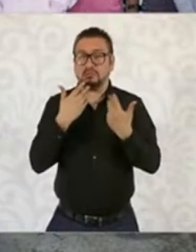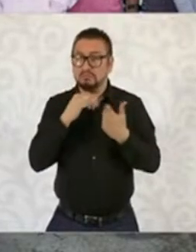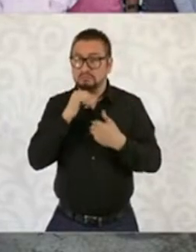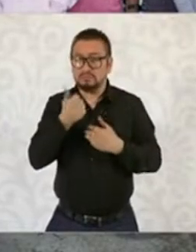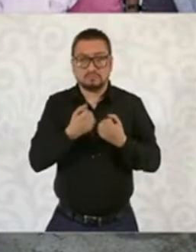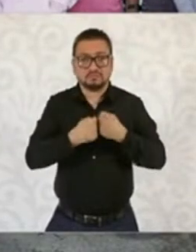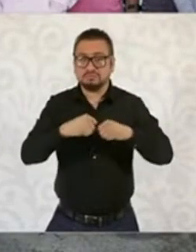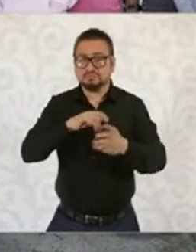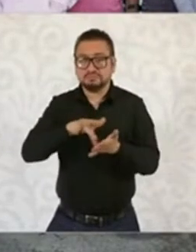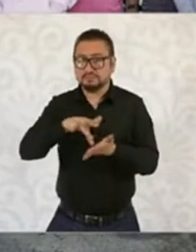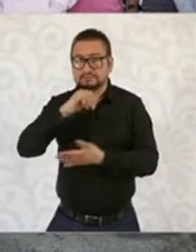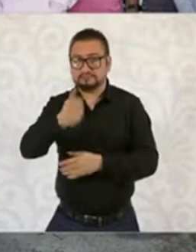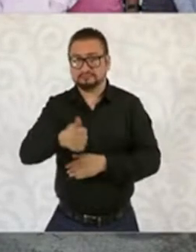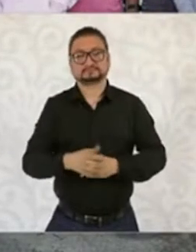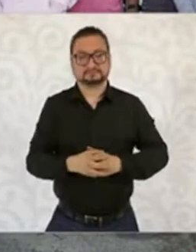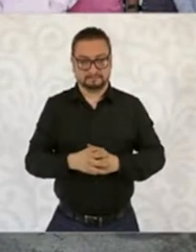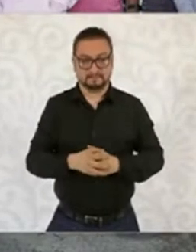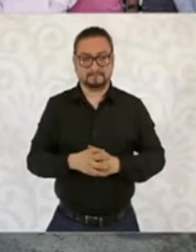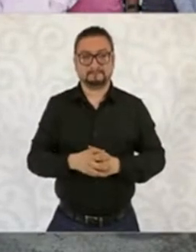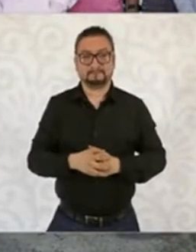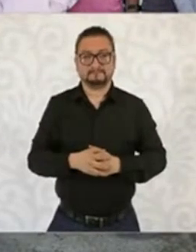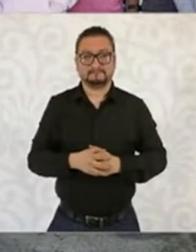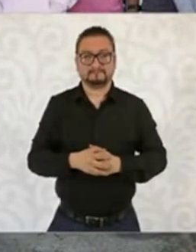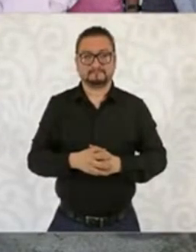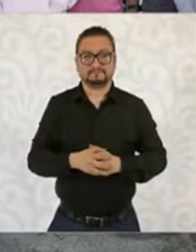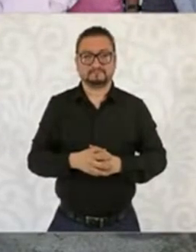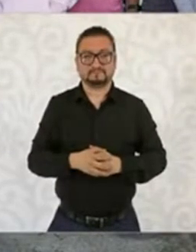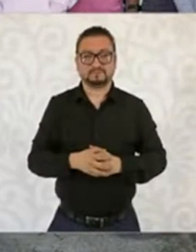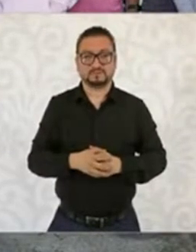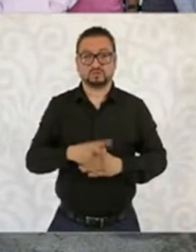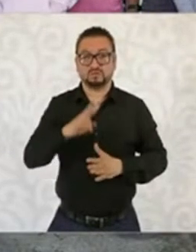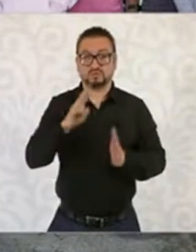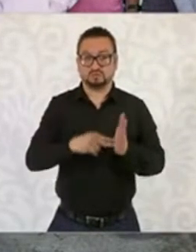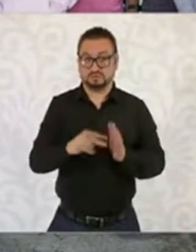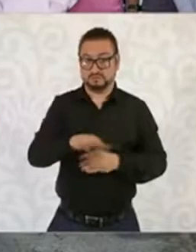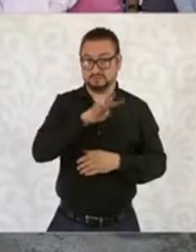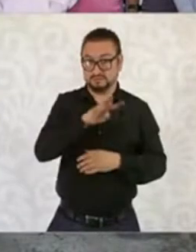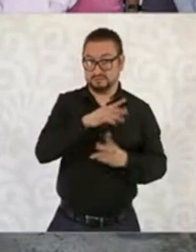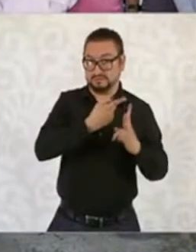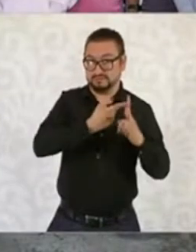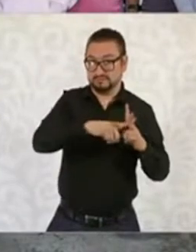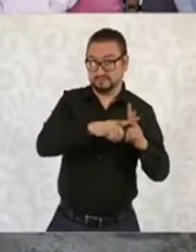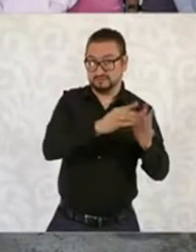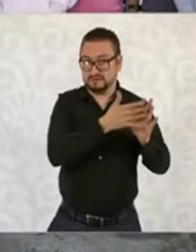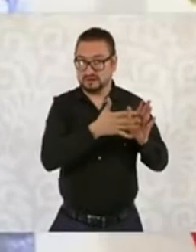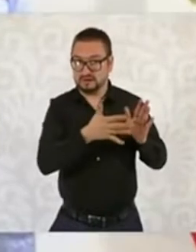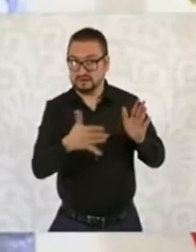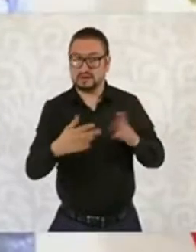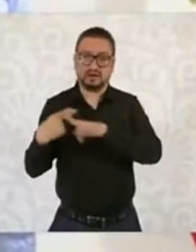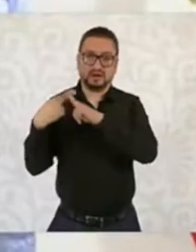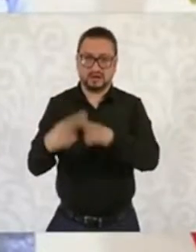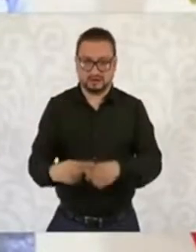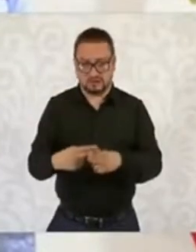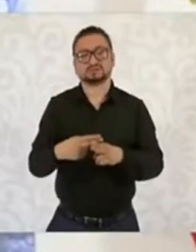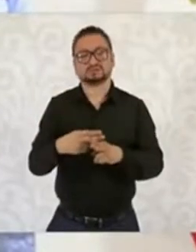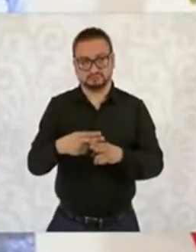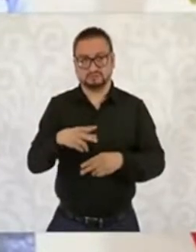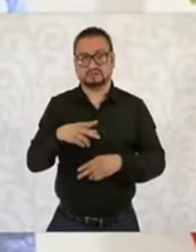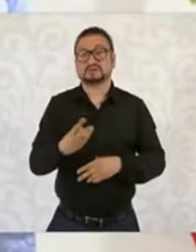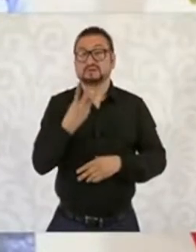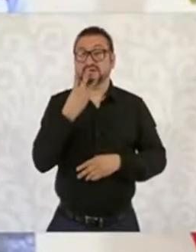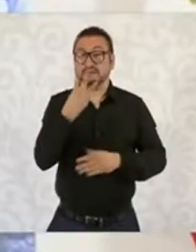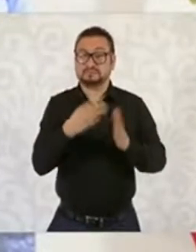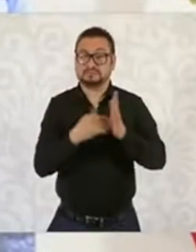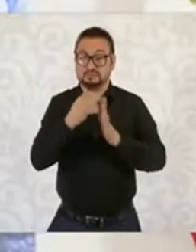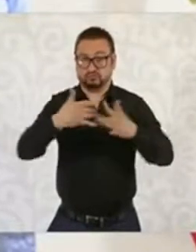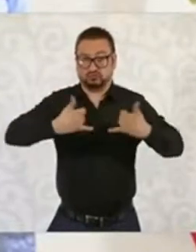este apoyo anteriormente. Al momento, desde principios del año 2019 a la fecha, han participado más de 3 millones de